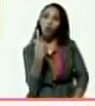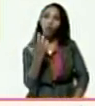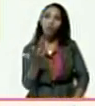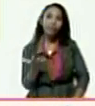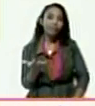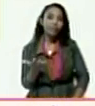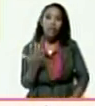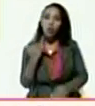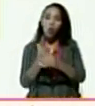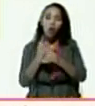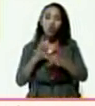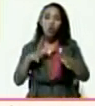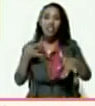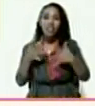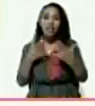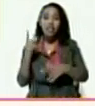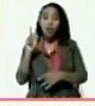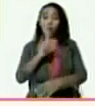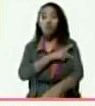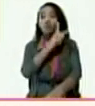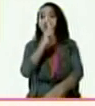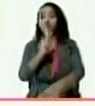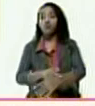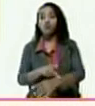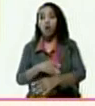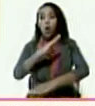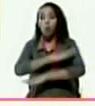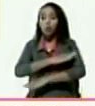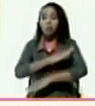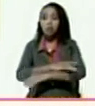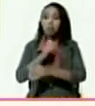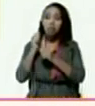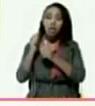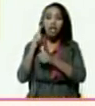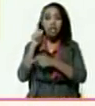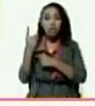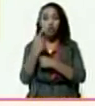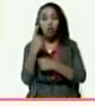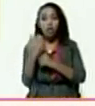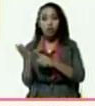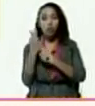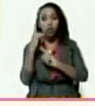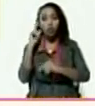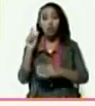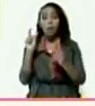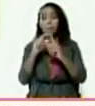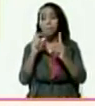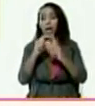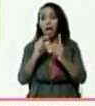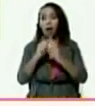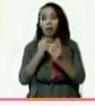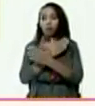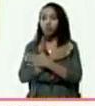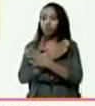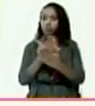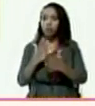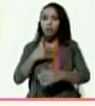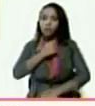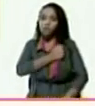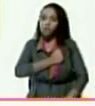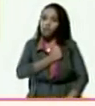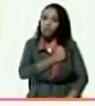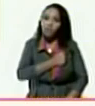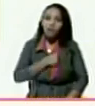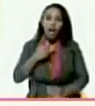con sus actos, sino con su poesía, con sus obras. Nuestras palabras de condolencia a todo el pueblo nicaragüense.